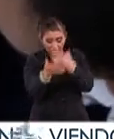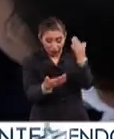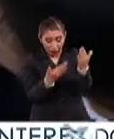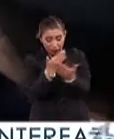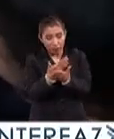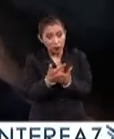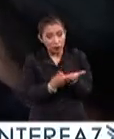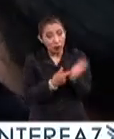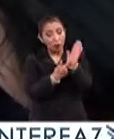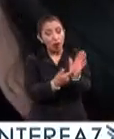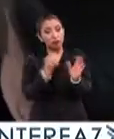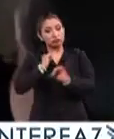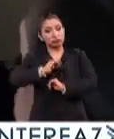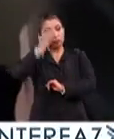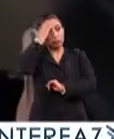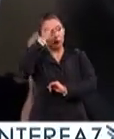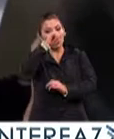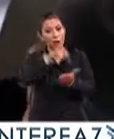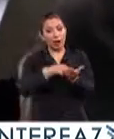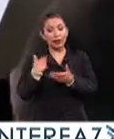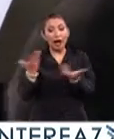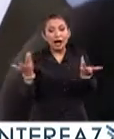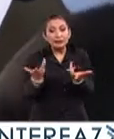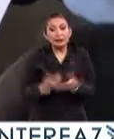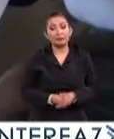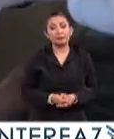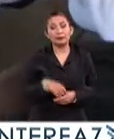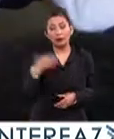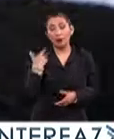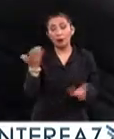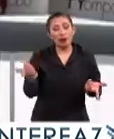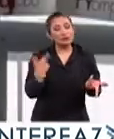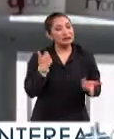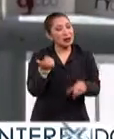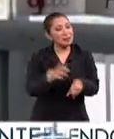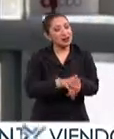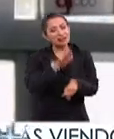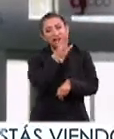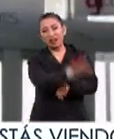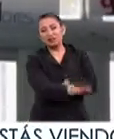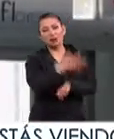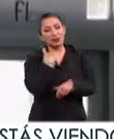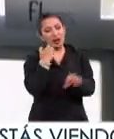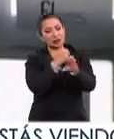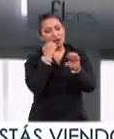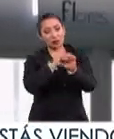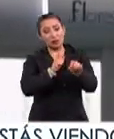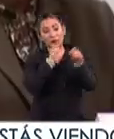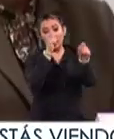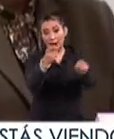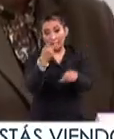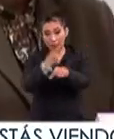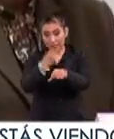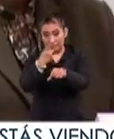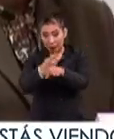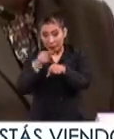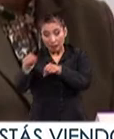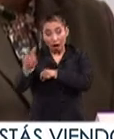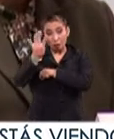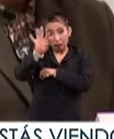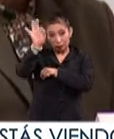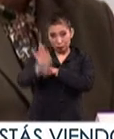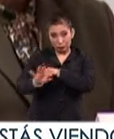son ofrecidos por la autoridad local. La centralización administrativa sigue siendo una característica de la entidad. Tan solo en media superior, pues solo